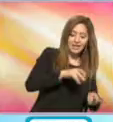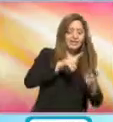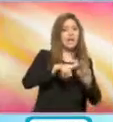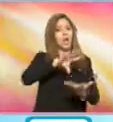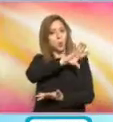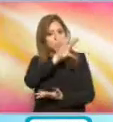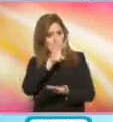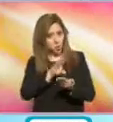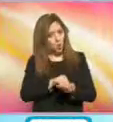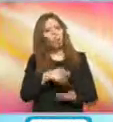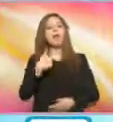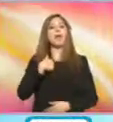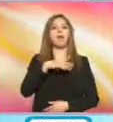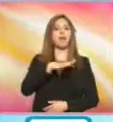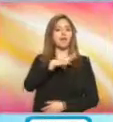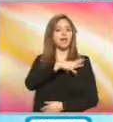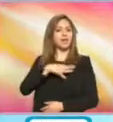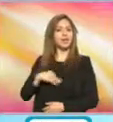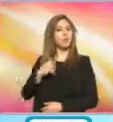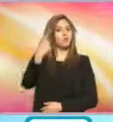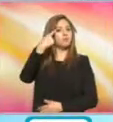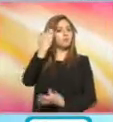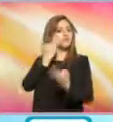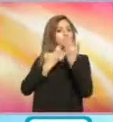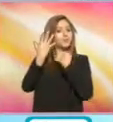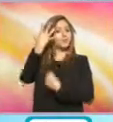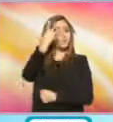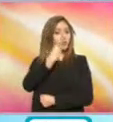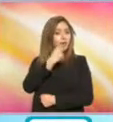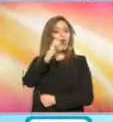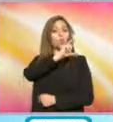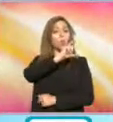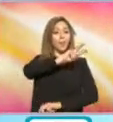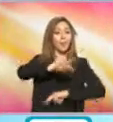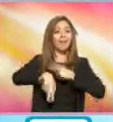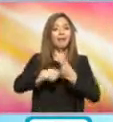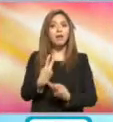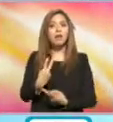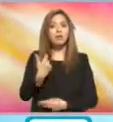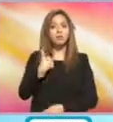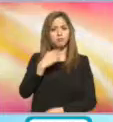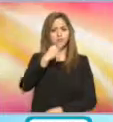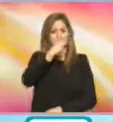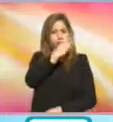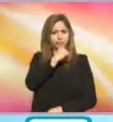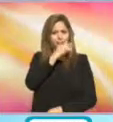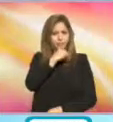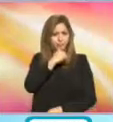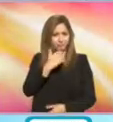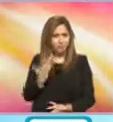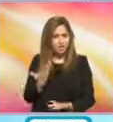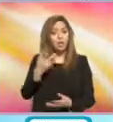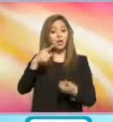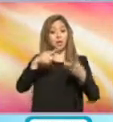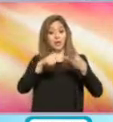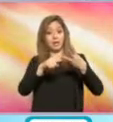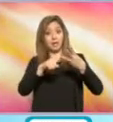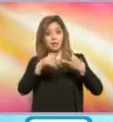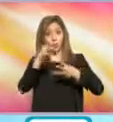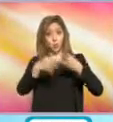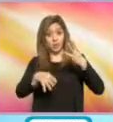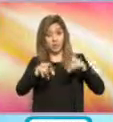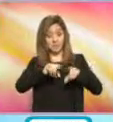tener hijos, verse hermosas. Y ahí no lo pueden hacer según ellas. Y la más pequeña no solo eso, quiere